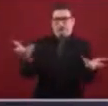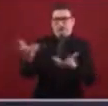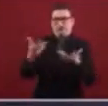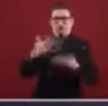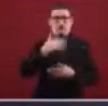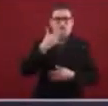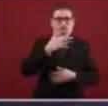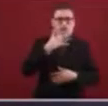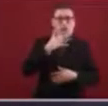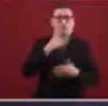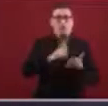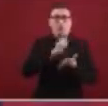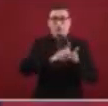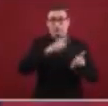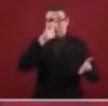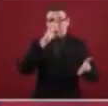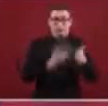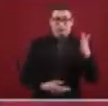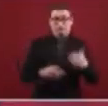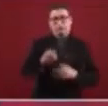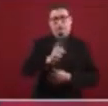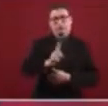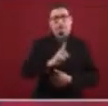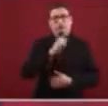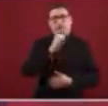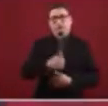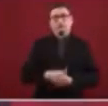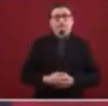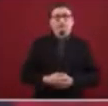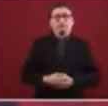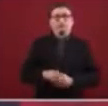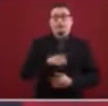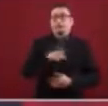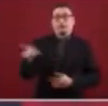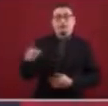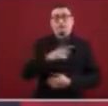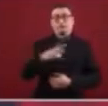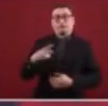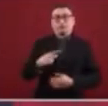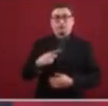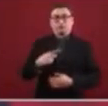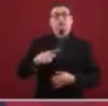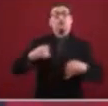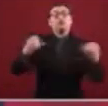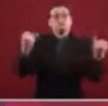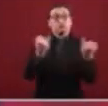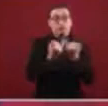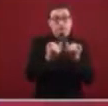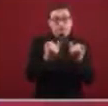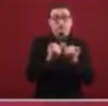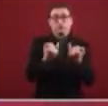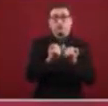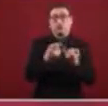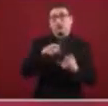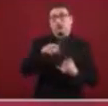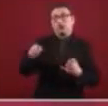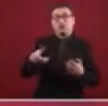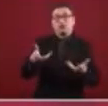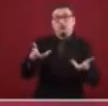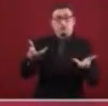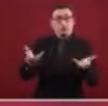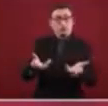ilícito. Además, no solo no deben de hacerlo, sino que caerían en la